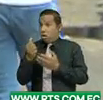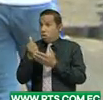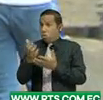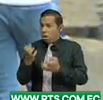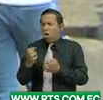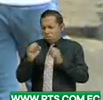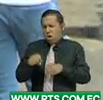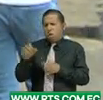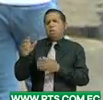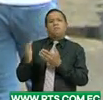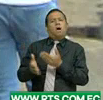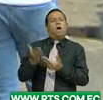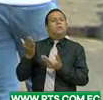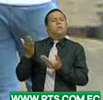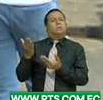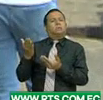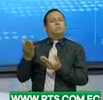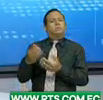fácil.